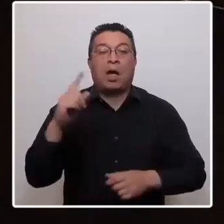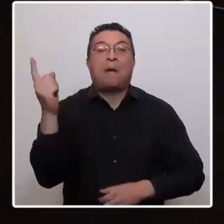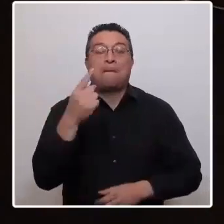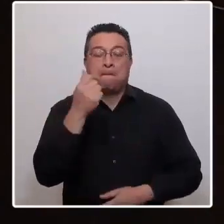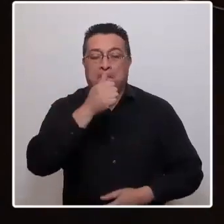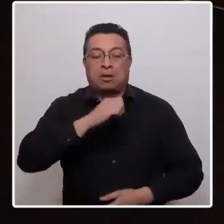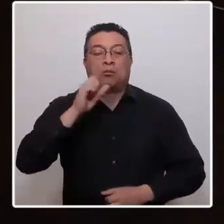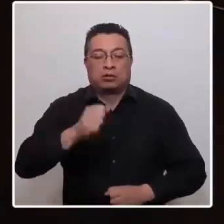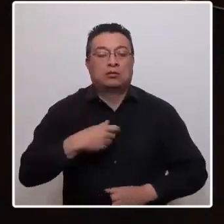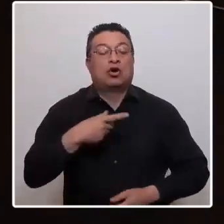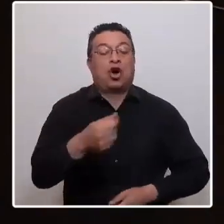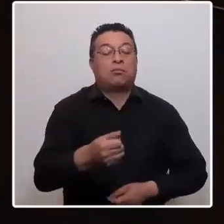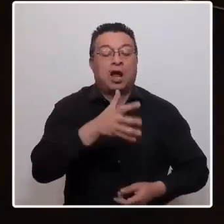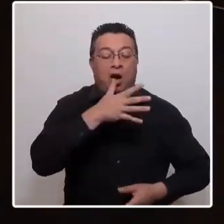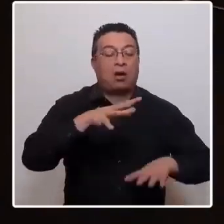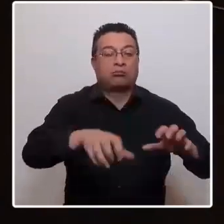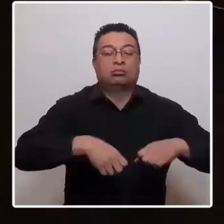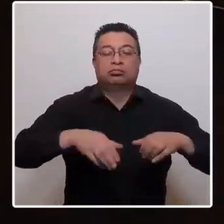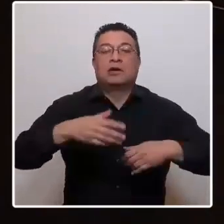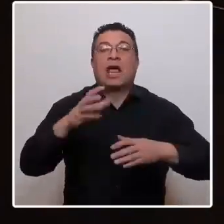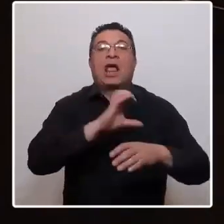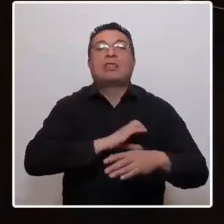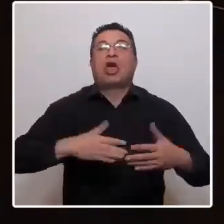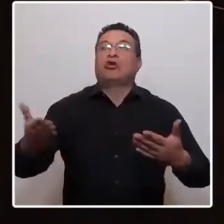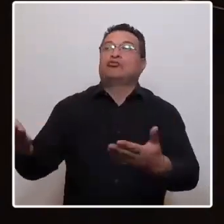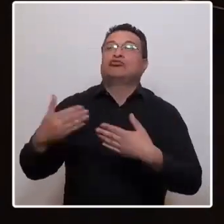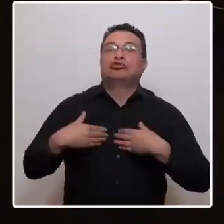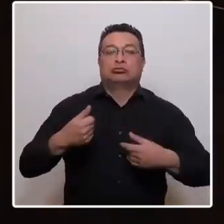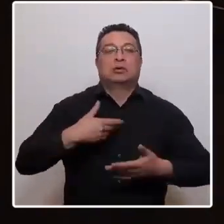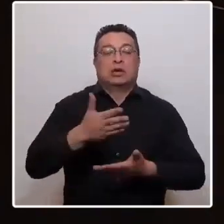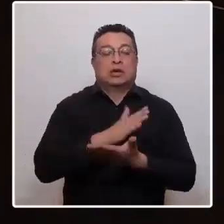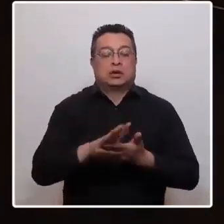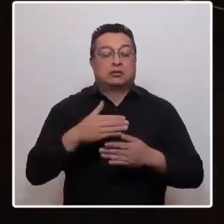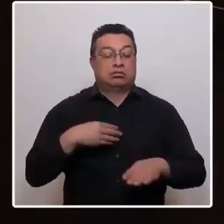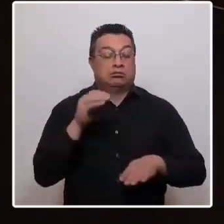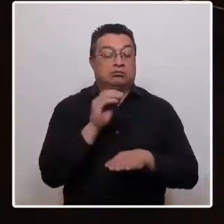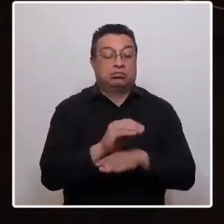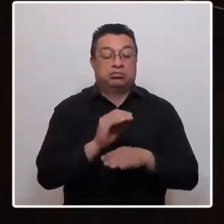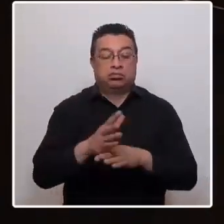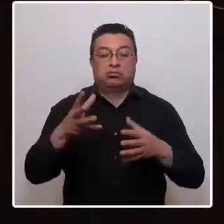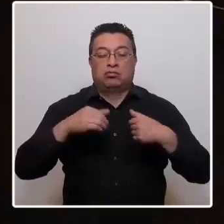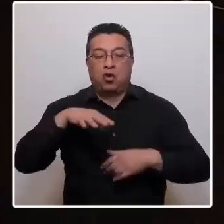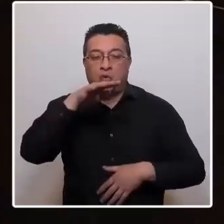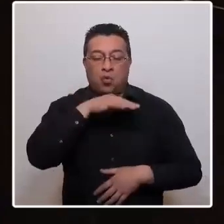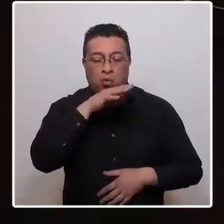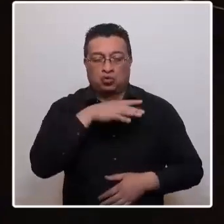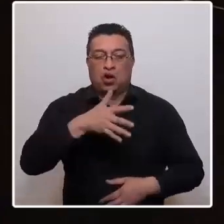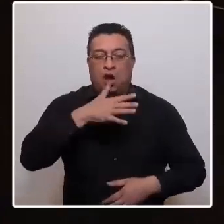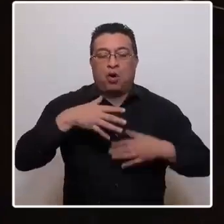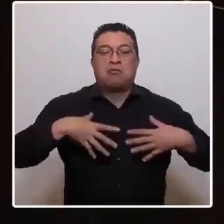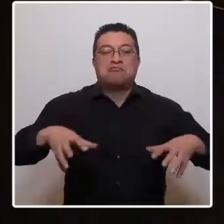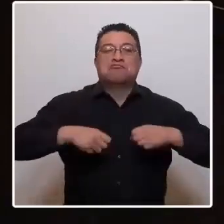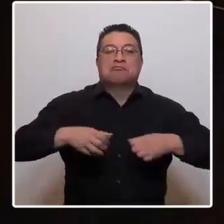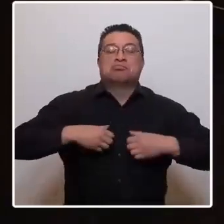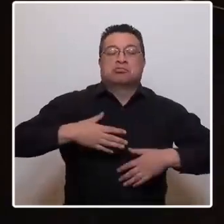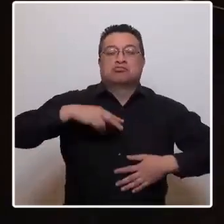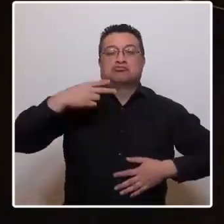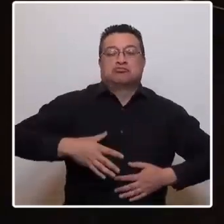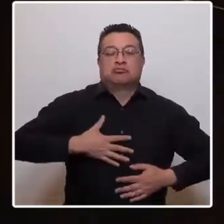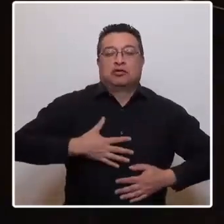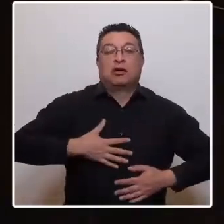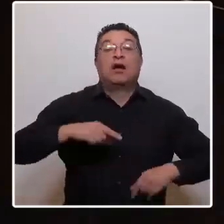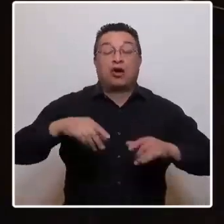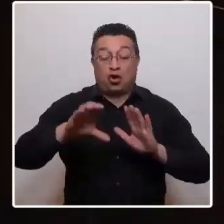comprar y arrendar las aguas otorgadas por el Estado, existiendo gratuidad en el mantenimiento, tenencia y uso del agua hoy. La